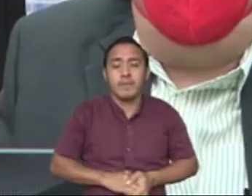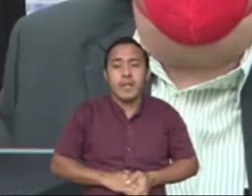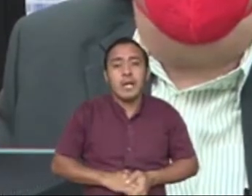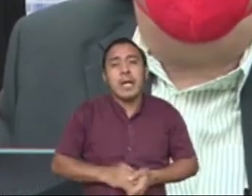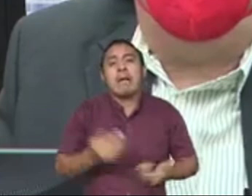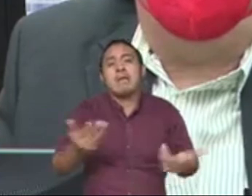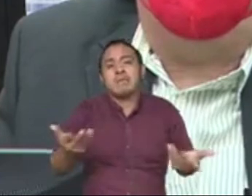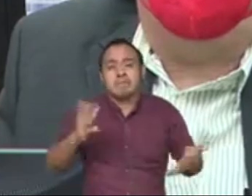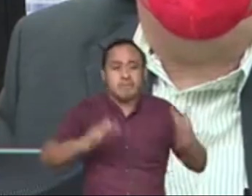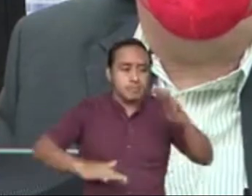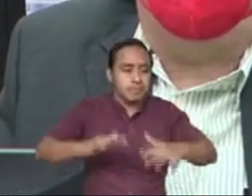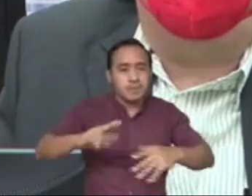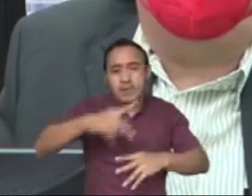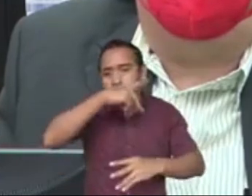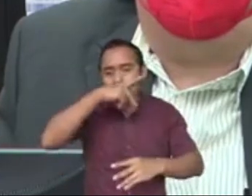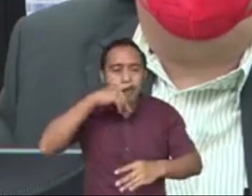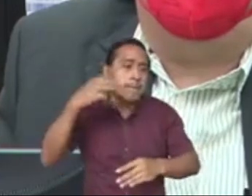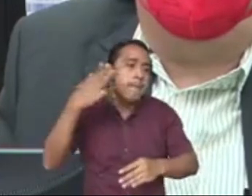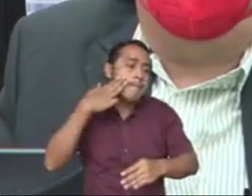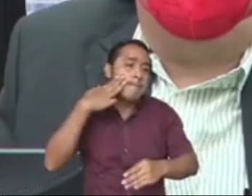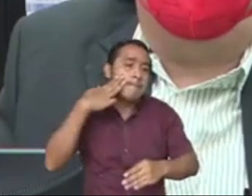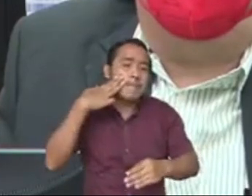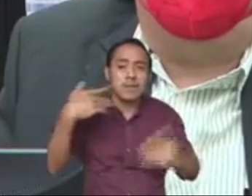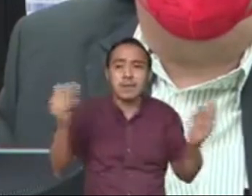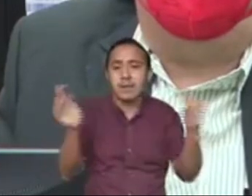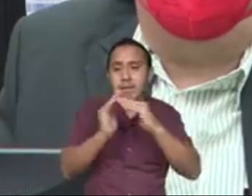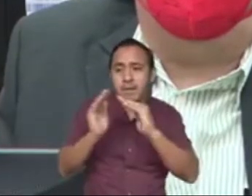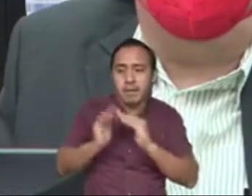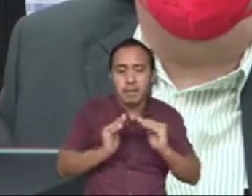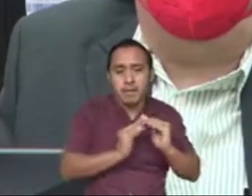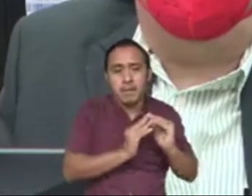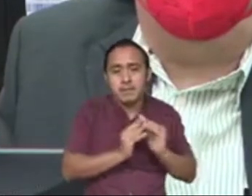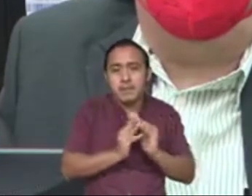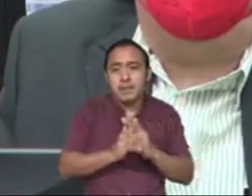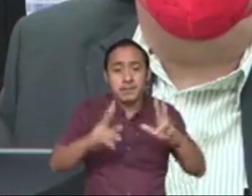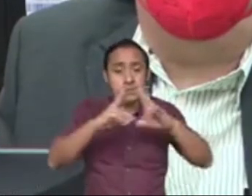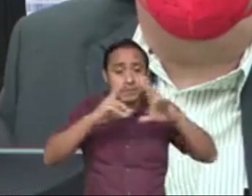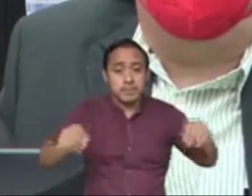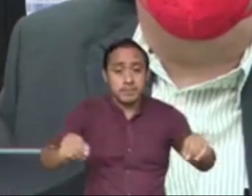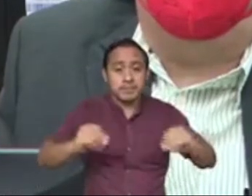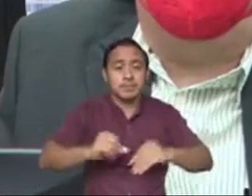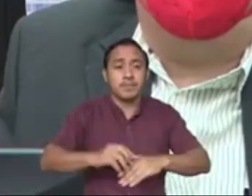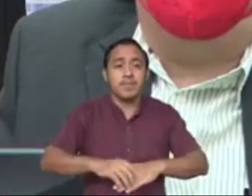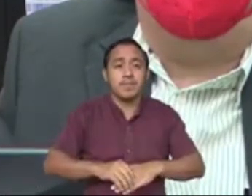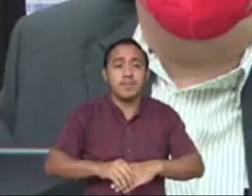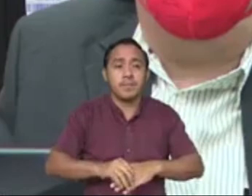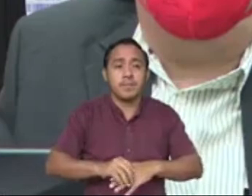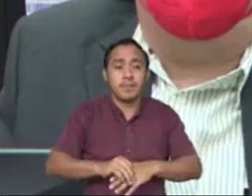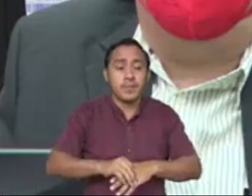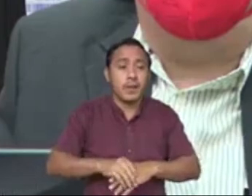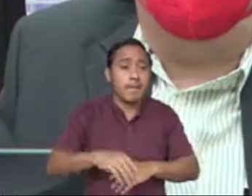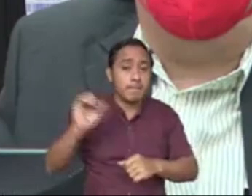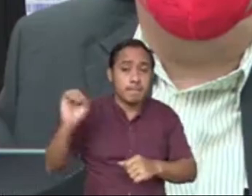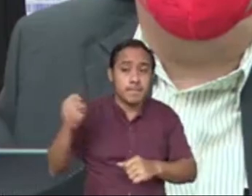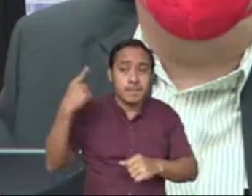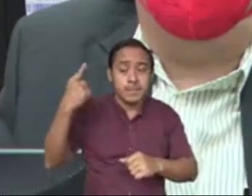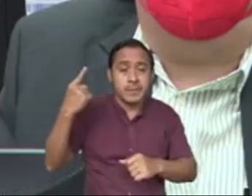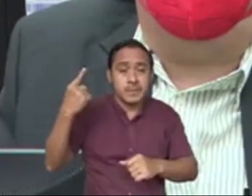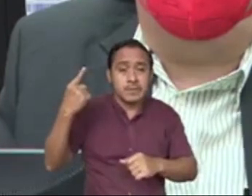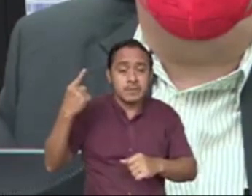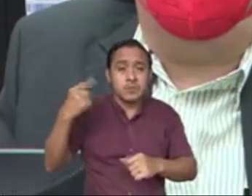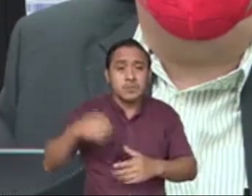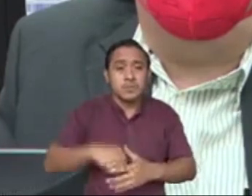Muchas veces es padre y madre en los hogares nicaragüenses. El primer núcleo